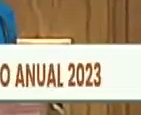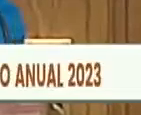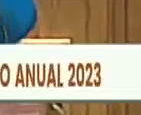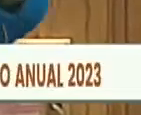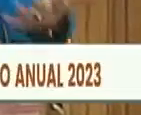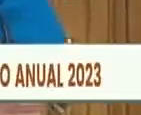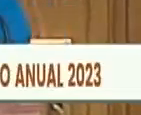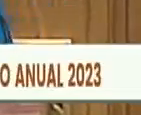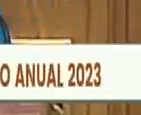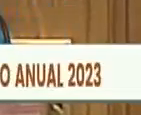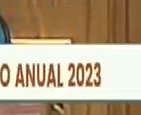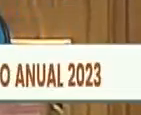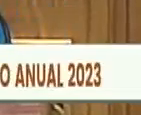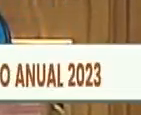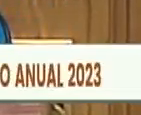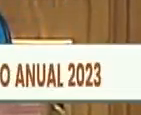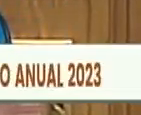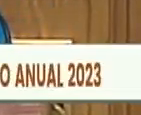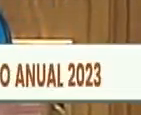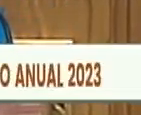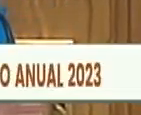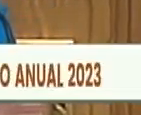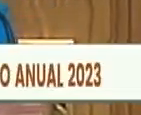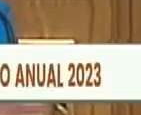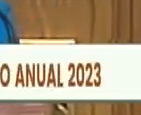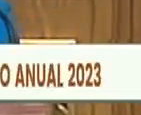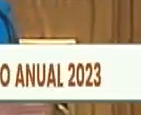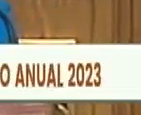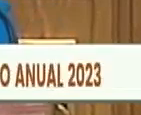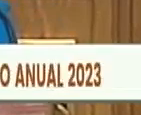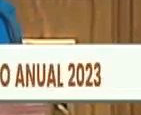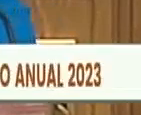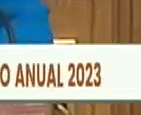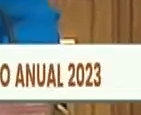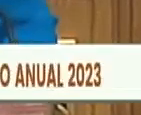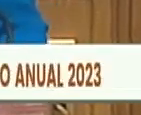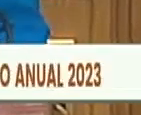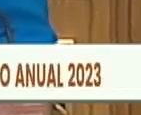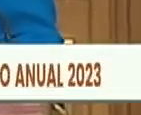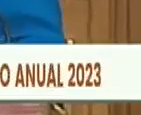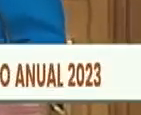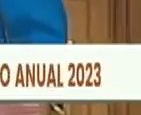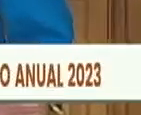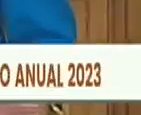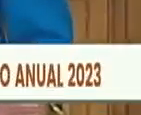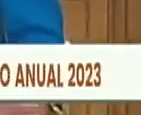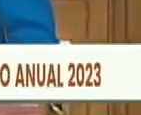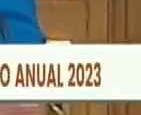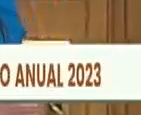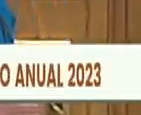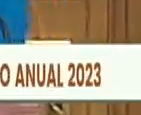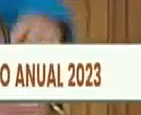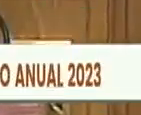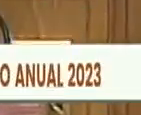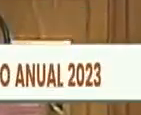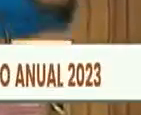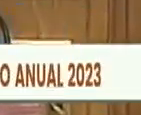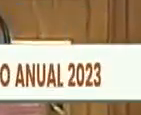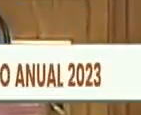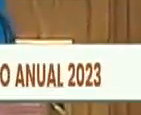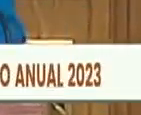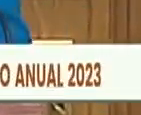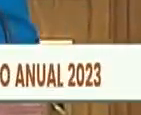siempre han tenido en su anhelo perturbar las Navidades de los venezolanos y de las venezolanas. Mientras ellos se van a Miami, mientras